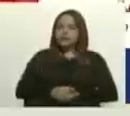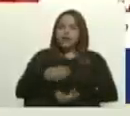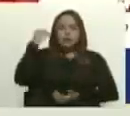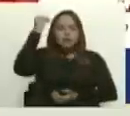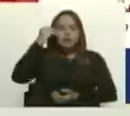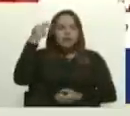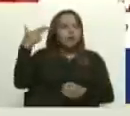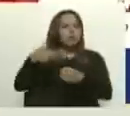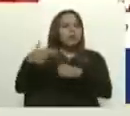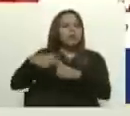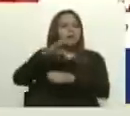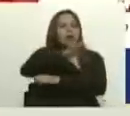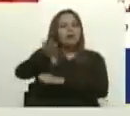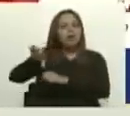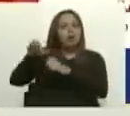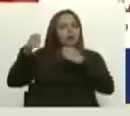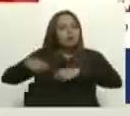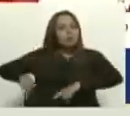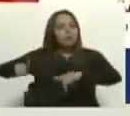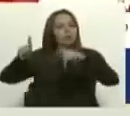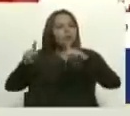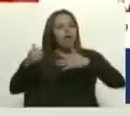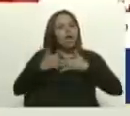Petrocaribe como una opción para ayudar